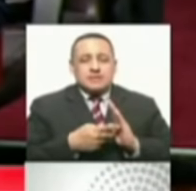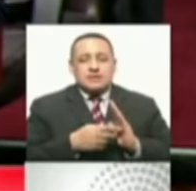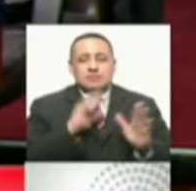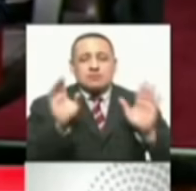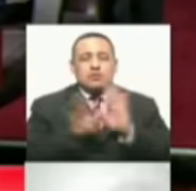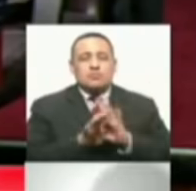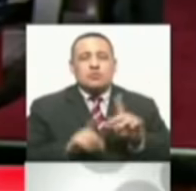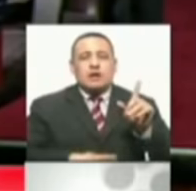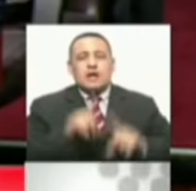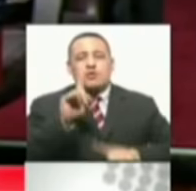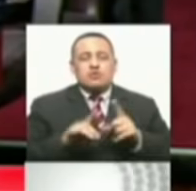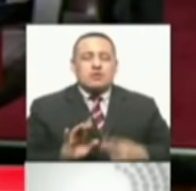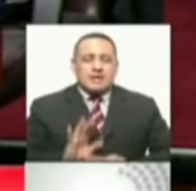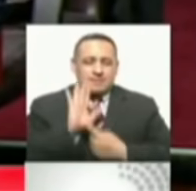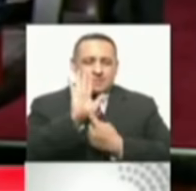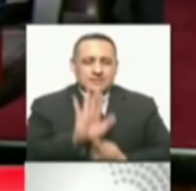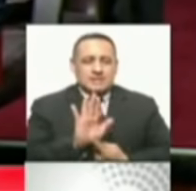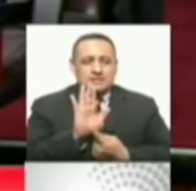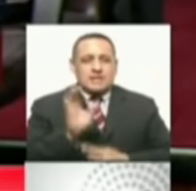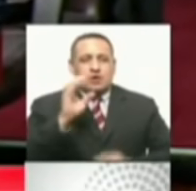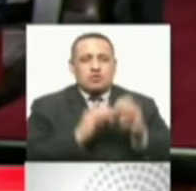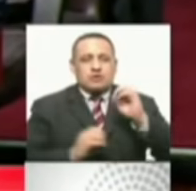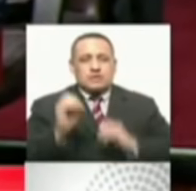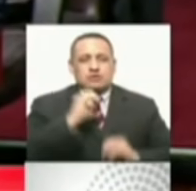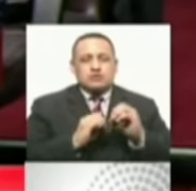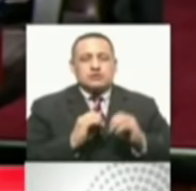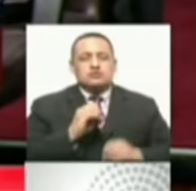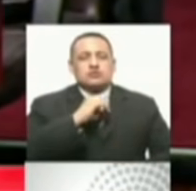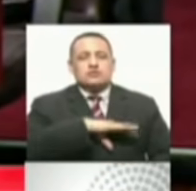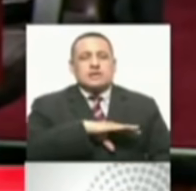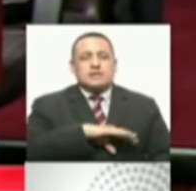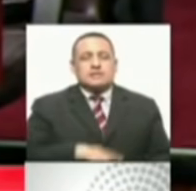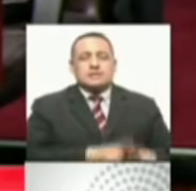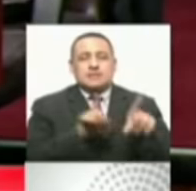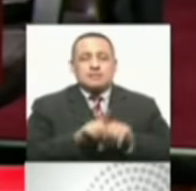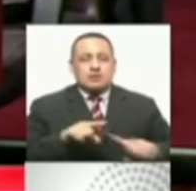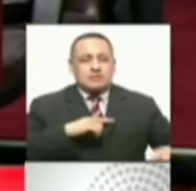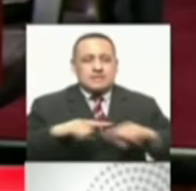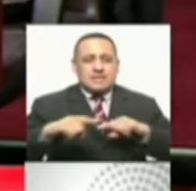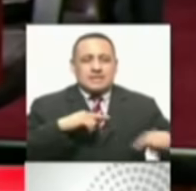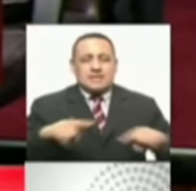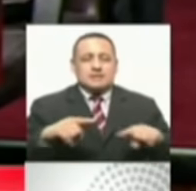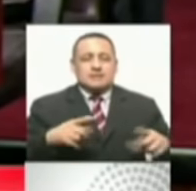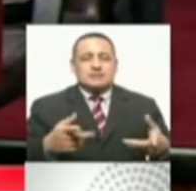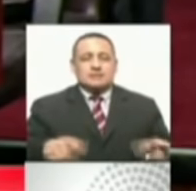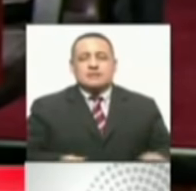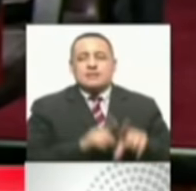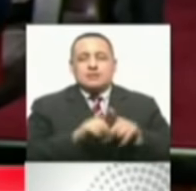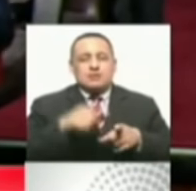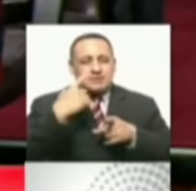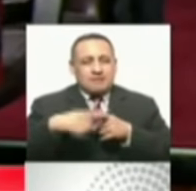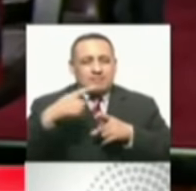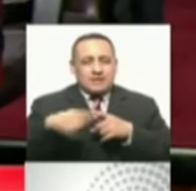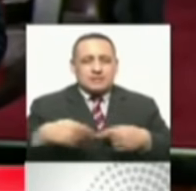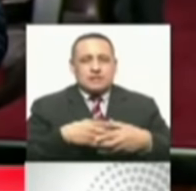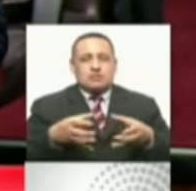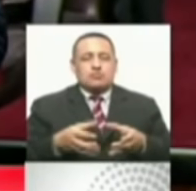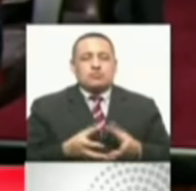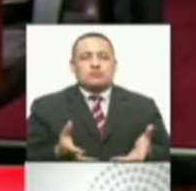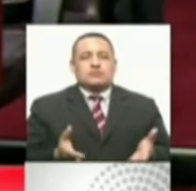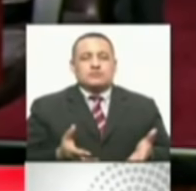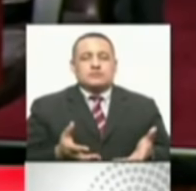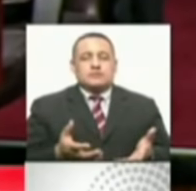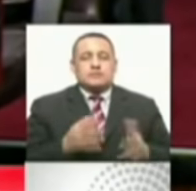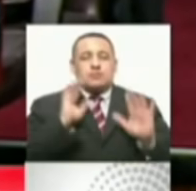del 82, Alfredo Silvera murió cuando atacaba una hacienda yacuchana junto con otros senderistas, dice